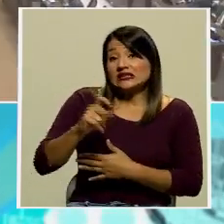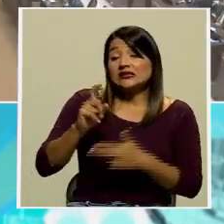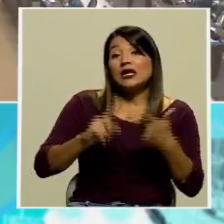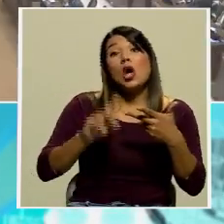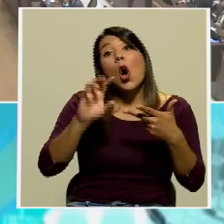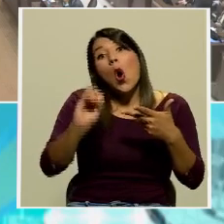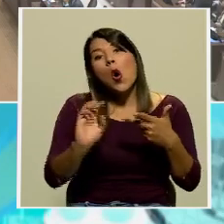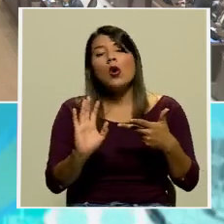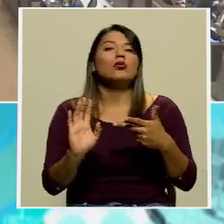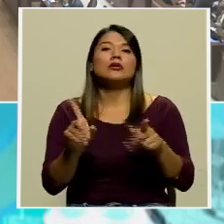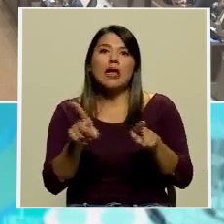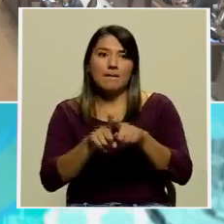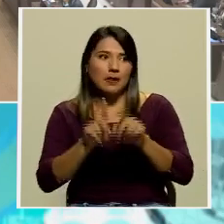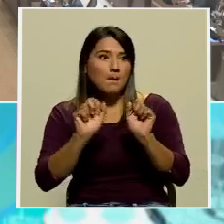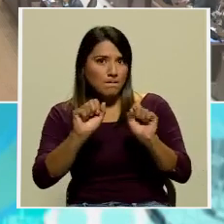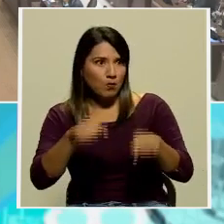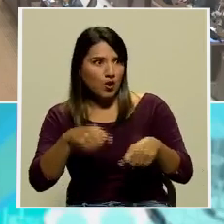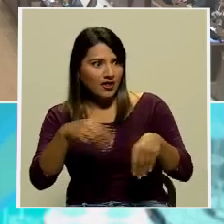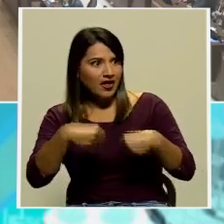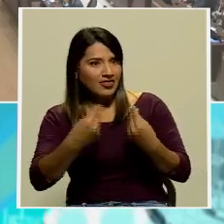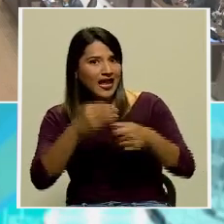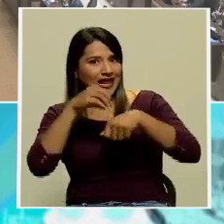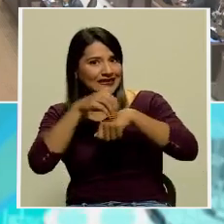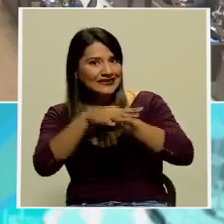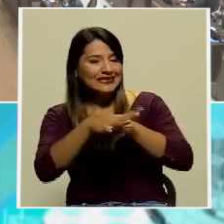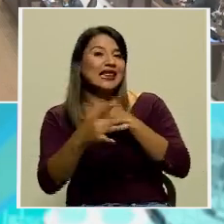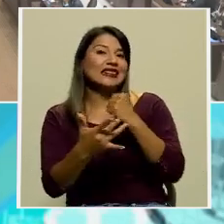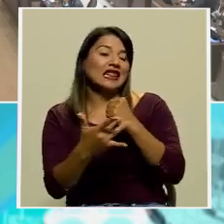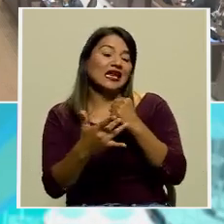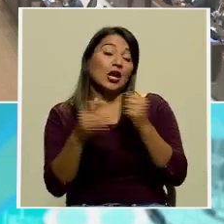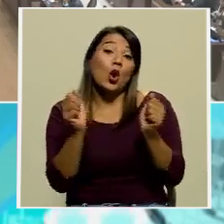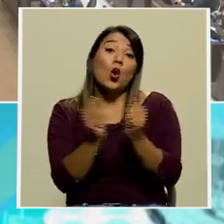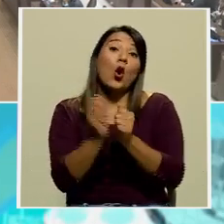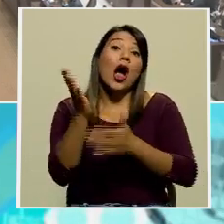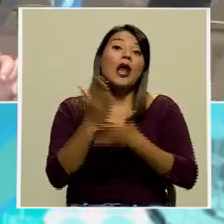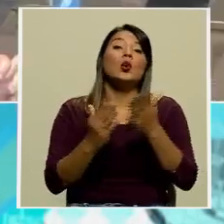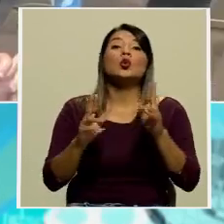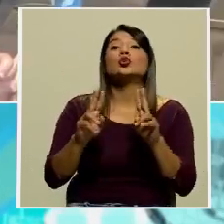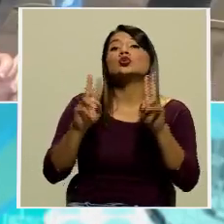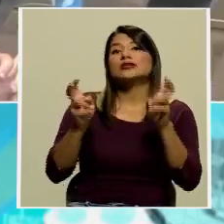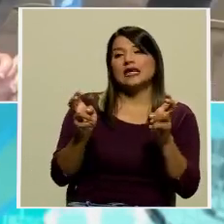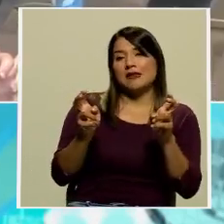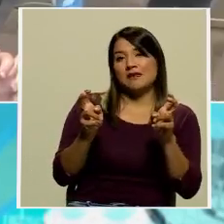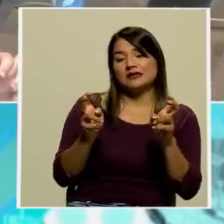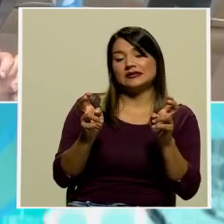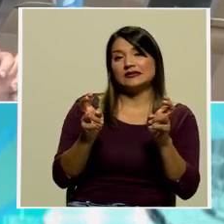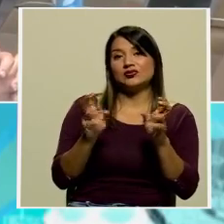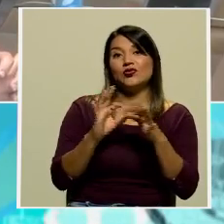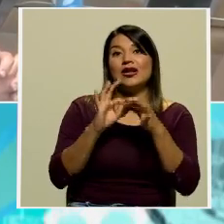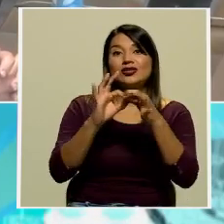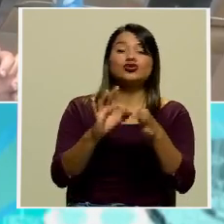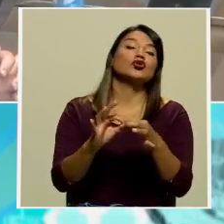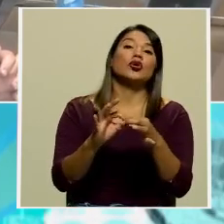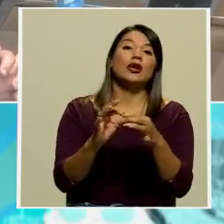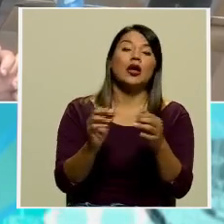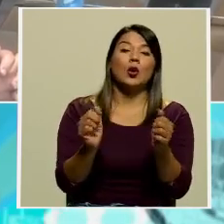un asesoramiento técnico en algunos de estos mismos pues cambios que podrían estar generándose en